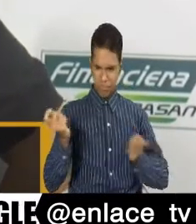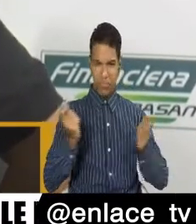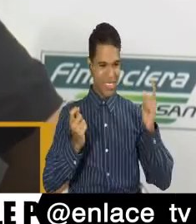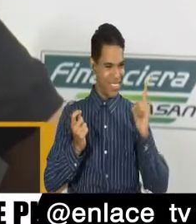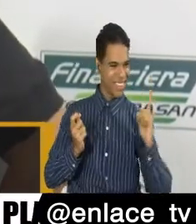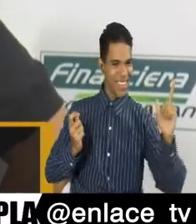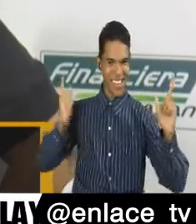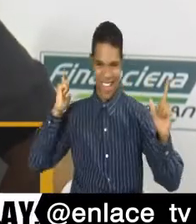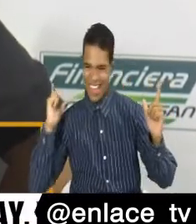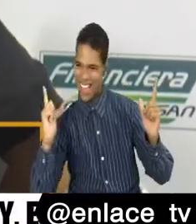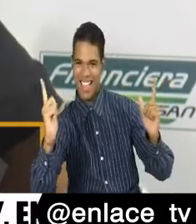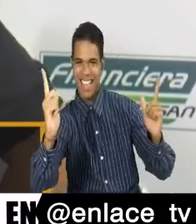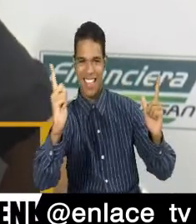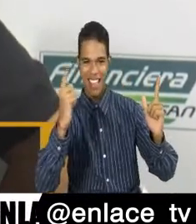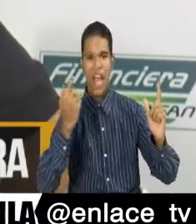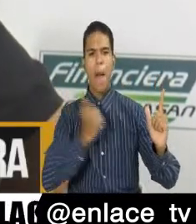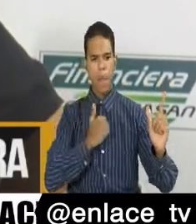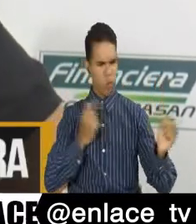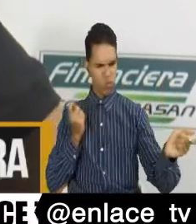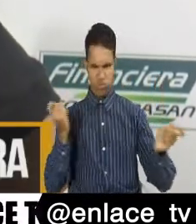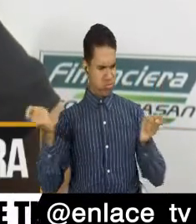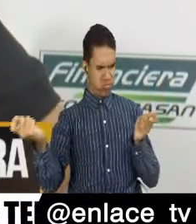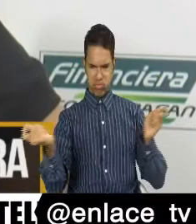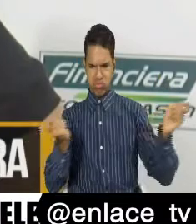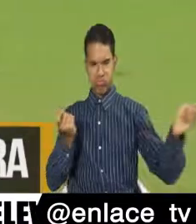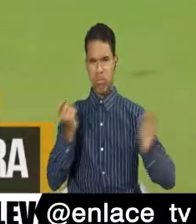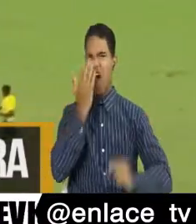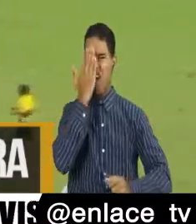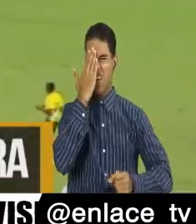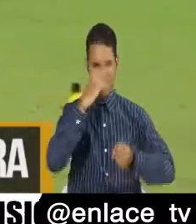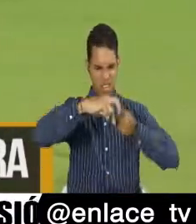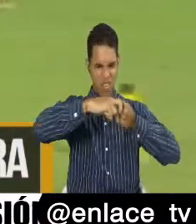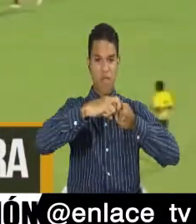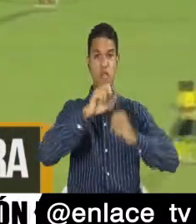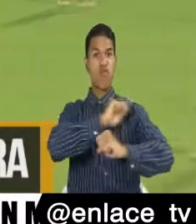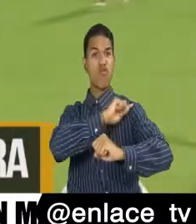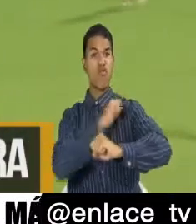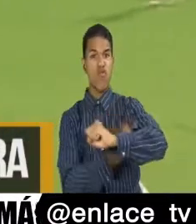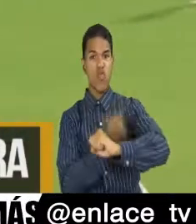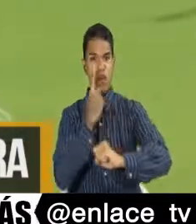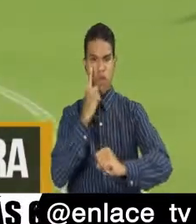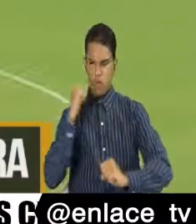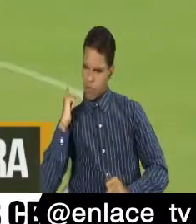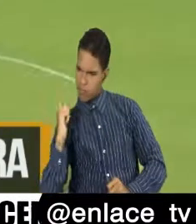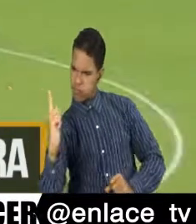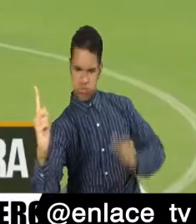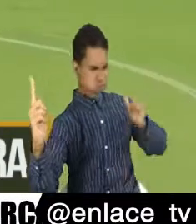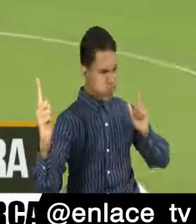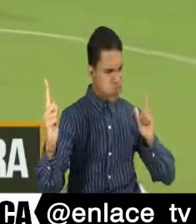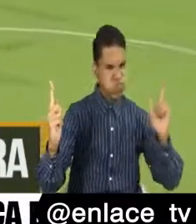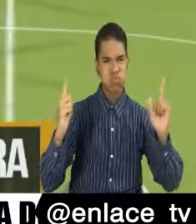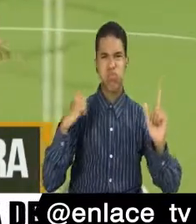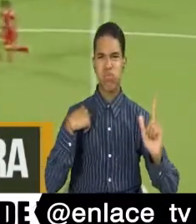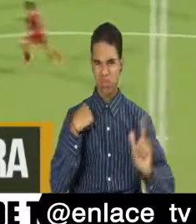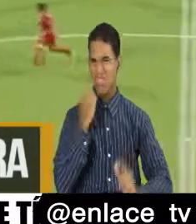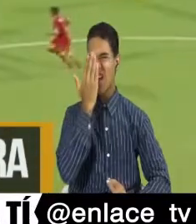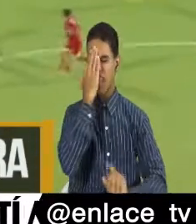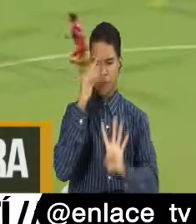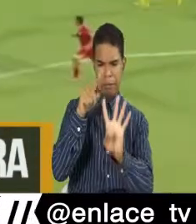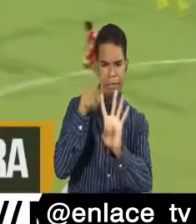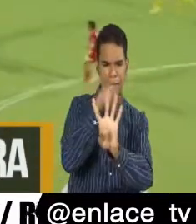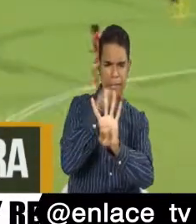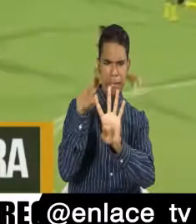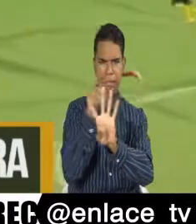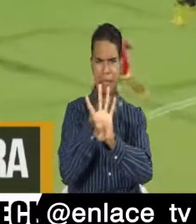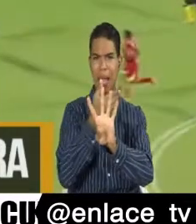que Alianza es un equipo muy fuerte por las bandas, tanto con Palacio como con Esteban Arango. Tuvimos la oportunidad de controlar